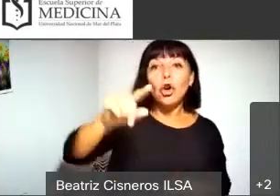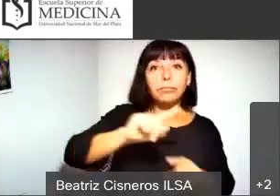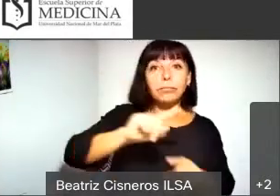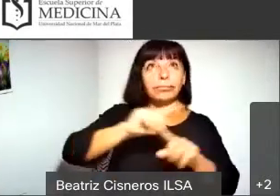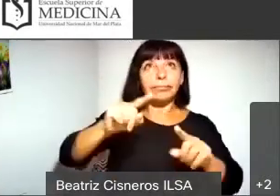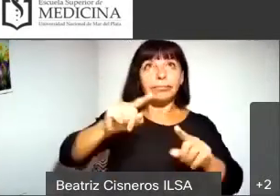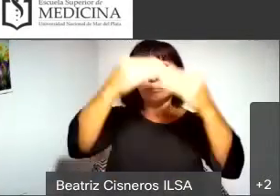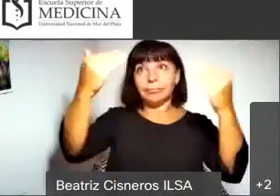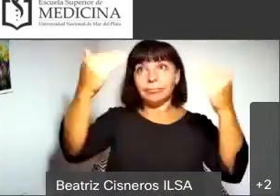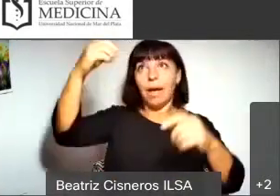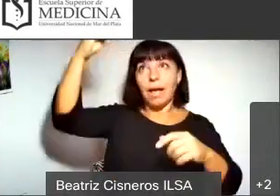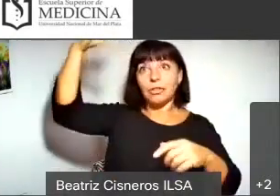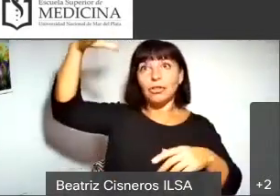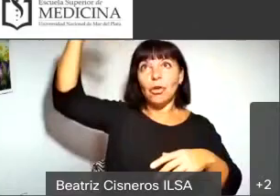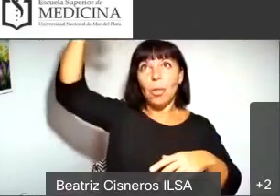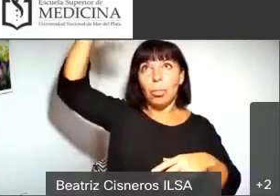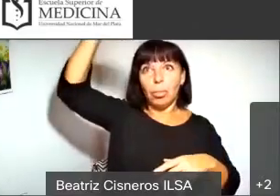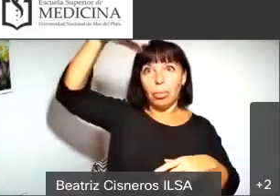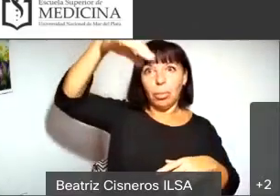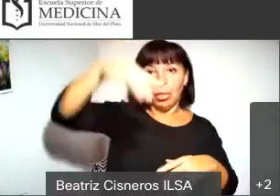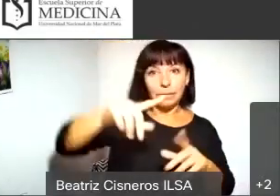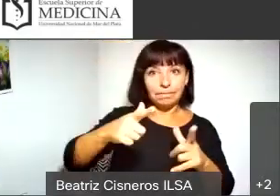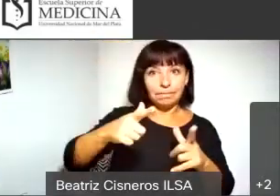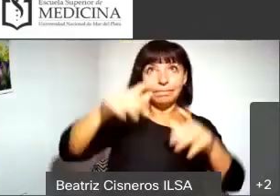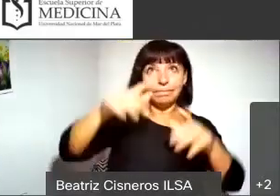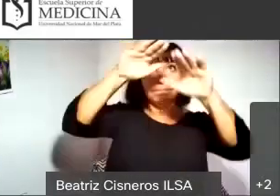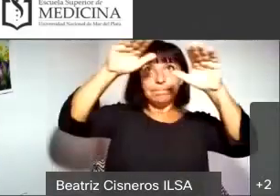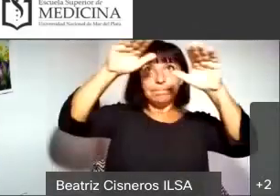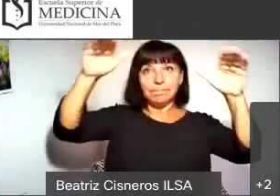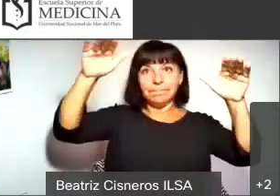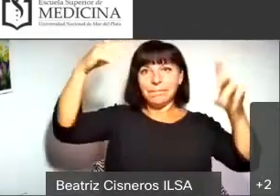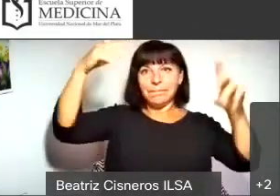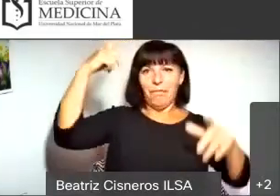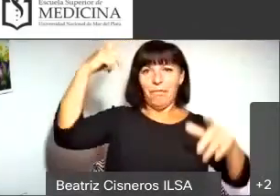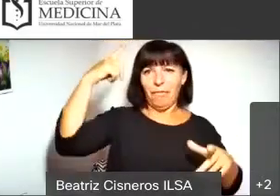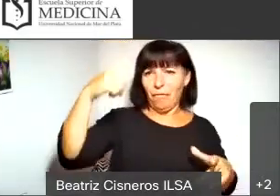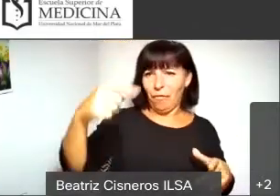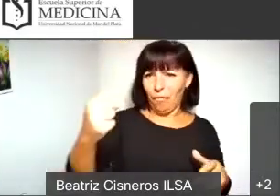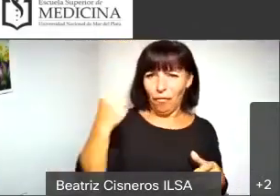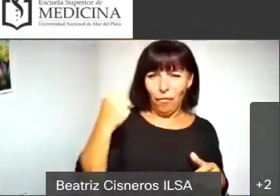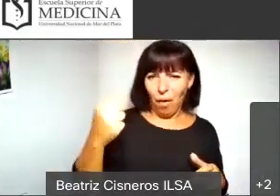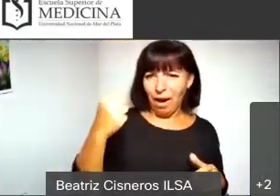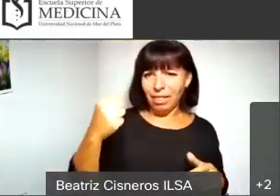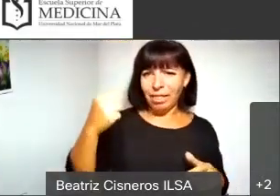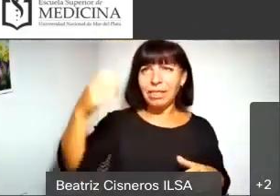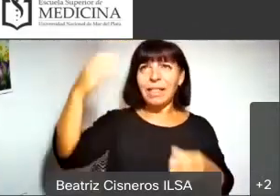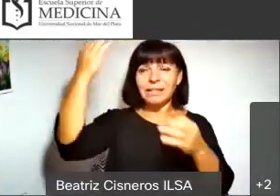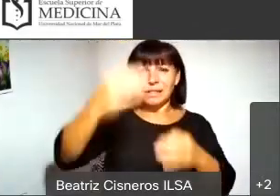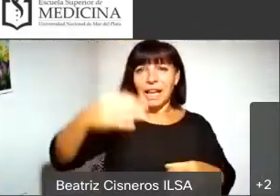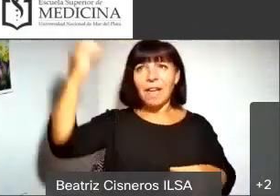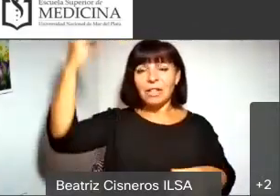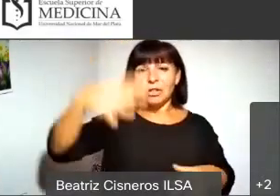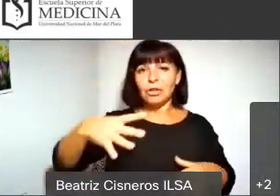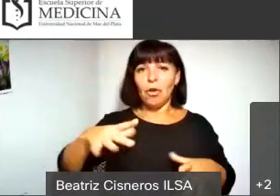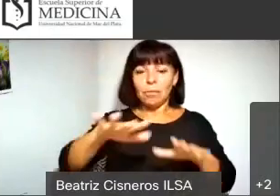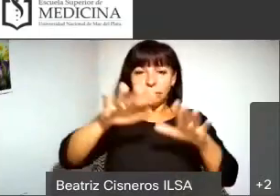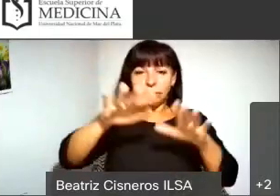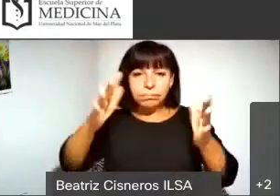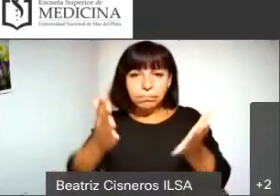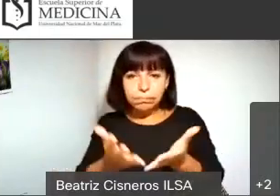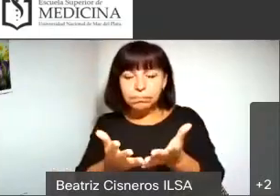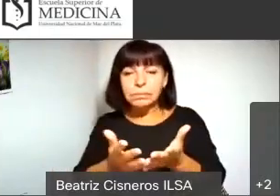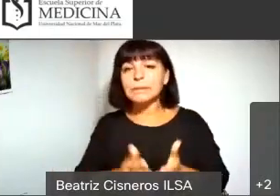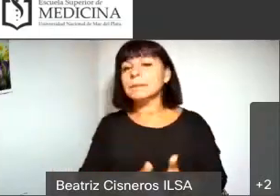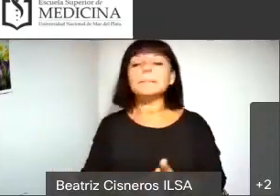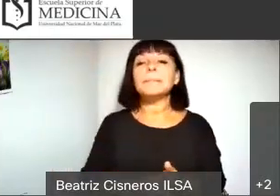filtrar la radiación solar, por lo cual la misma llegaba hasta la superficie terrestre. Pero eso, en algún punto, contribuyó